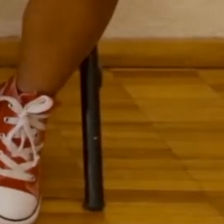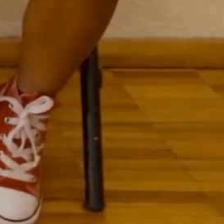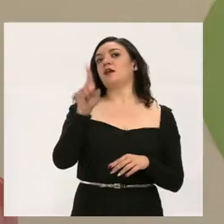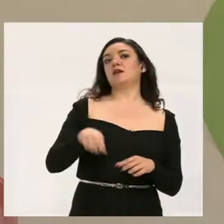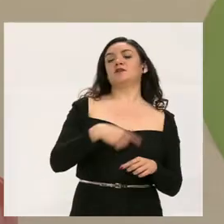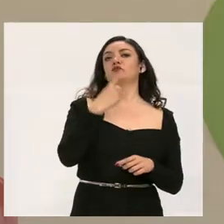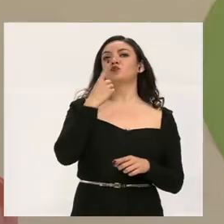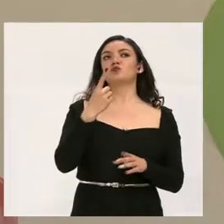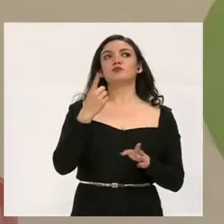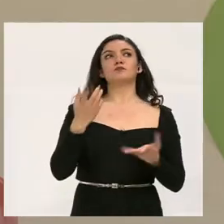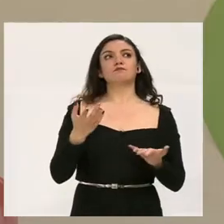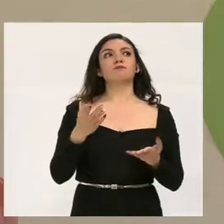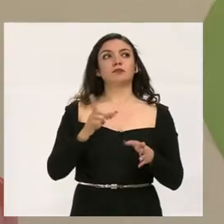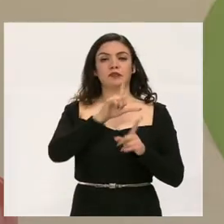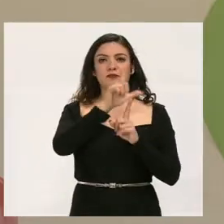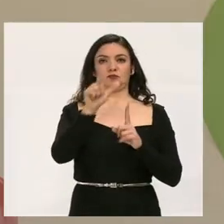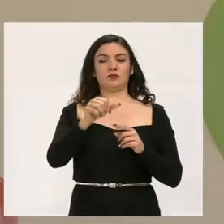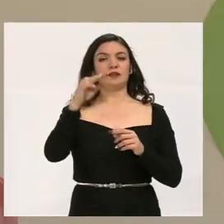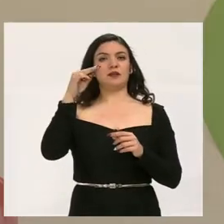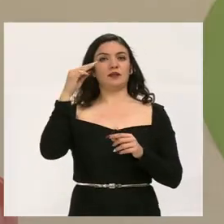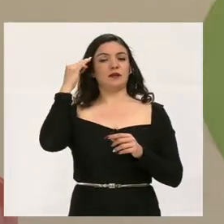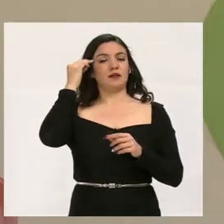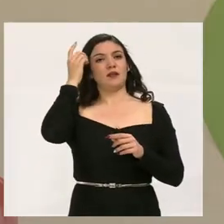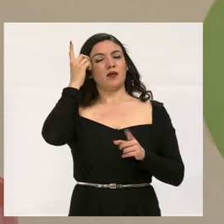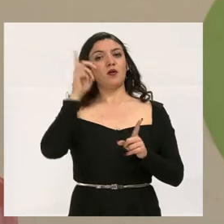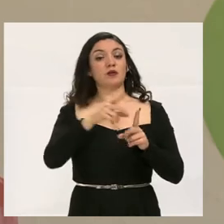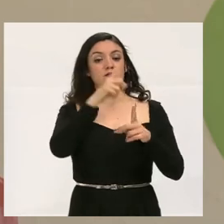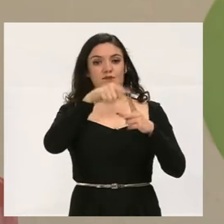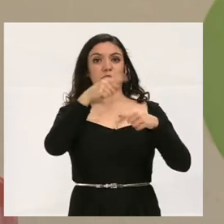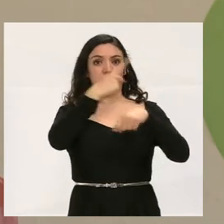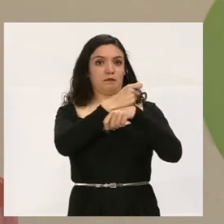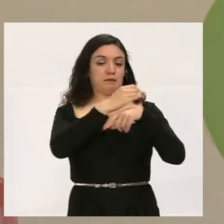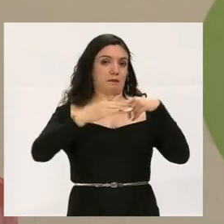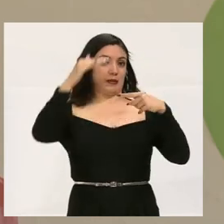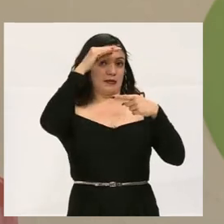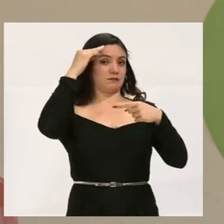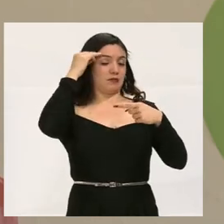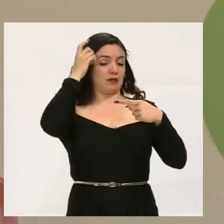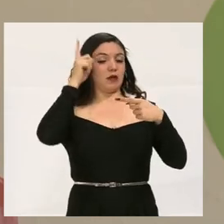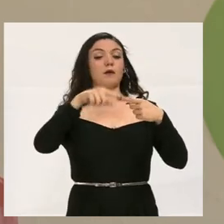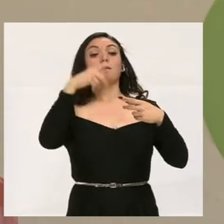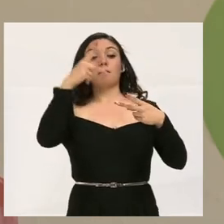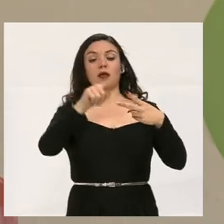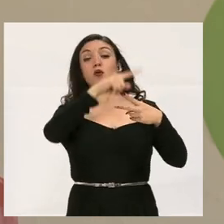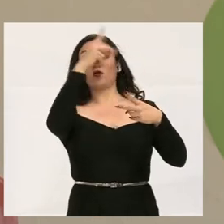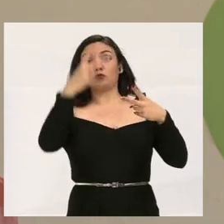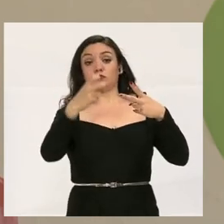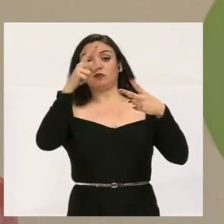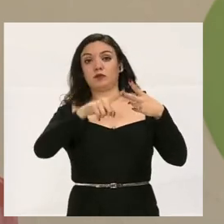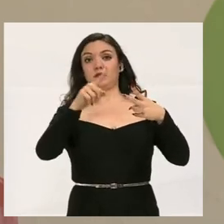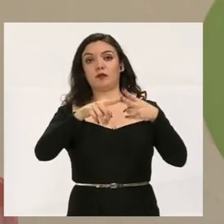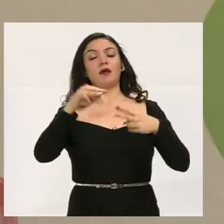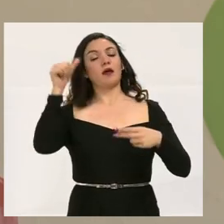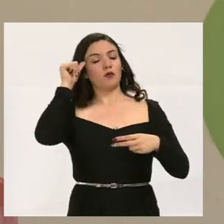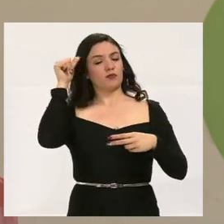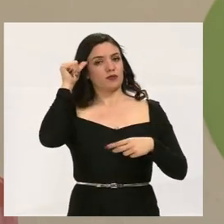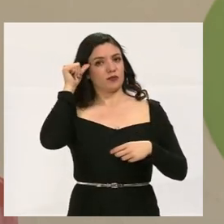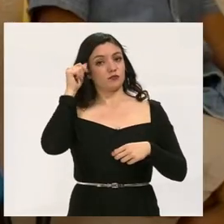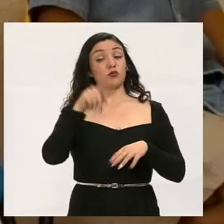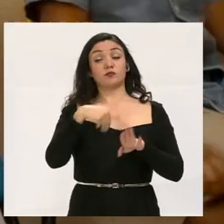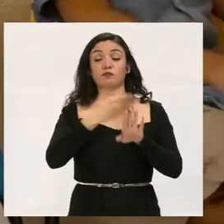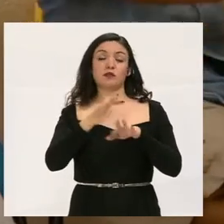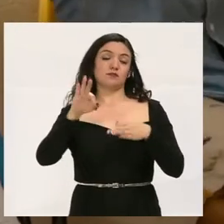es muy frecuente de hecho después del síndrome de down es el segundo la segunda causa de retraso mental hereditaria más